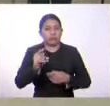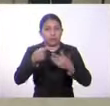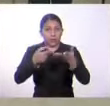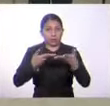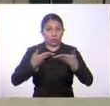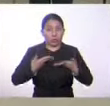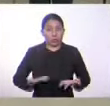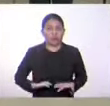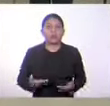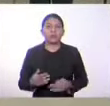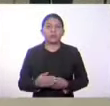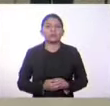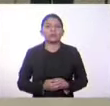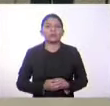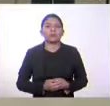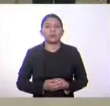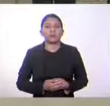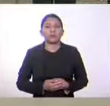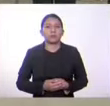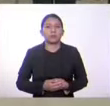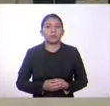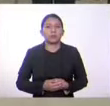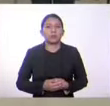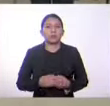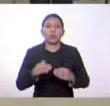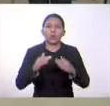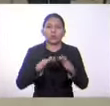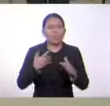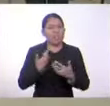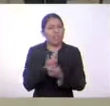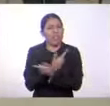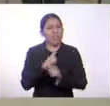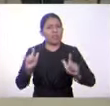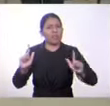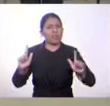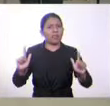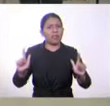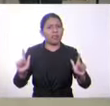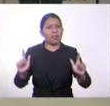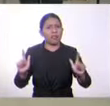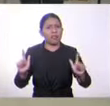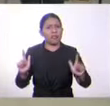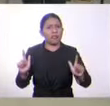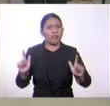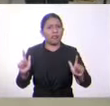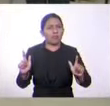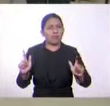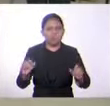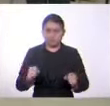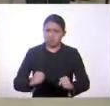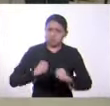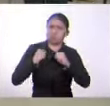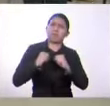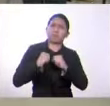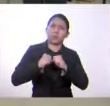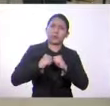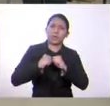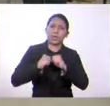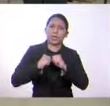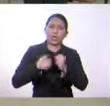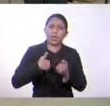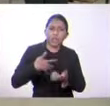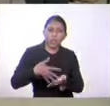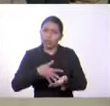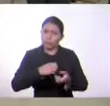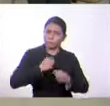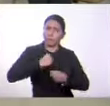Federico, son medios de emancipación y sobre todo de empoderamiento de diversos